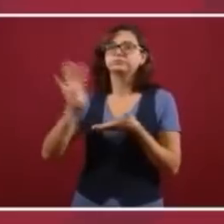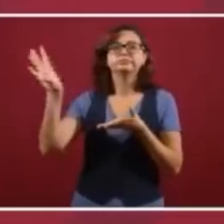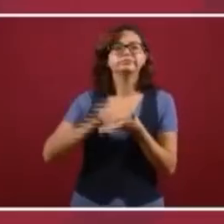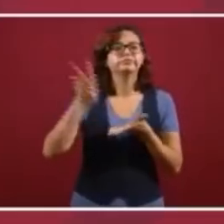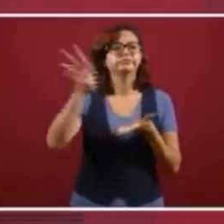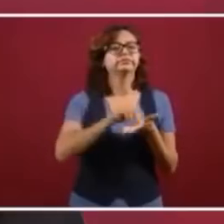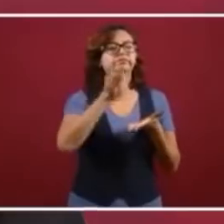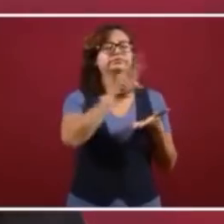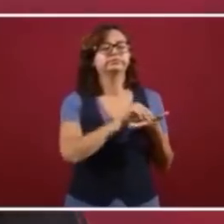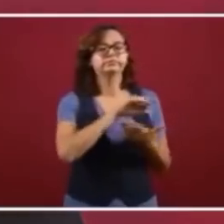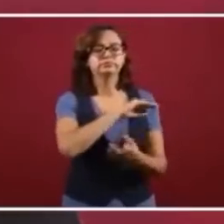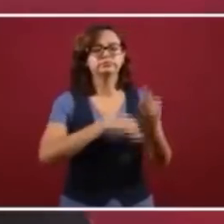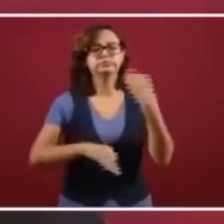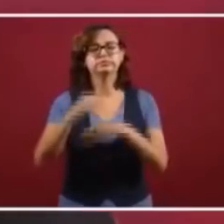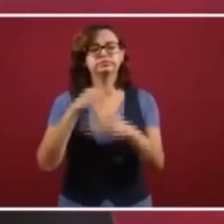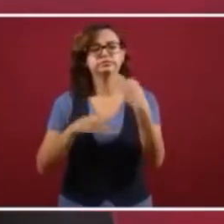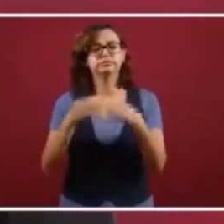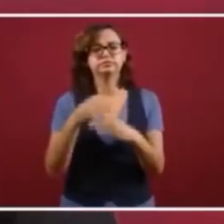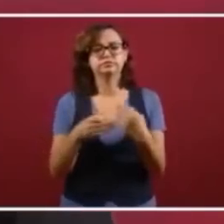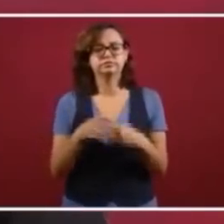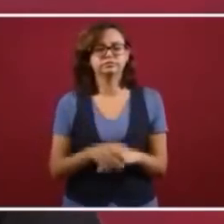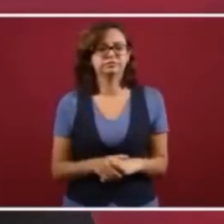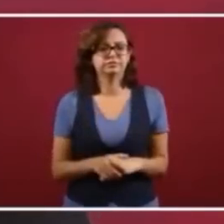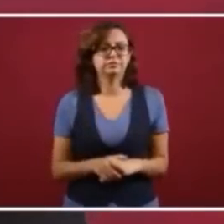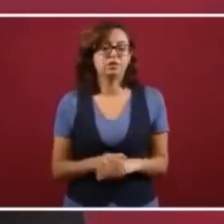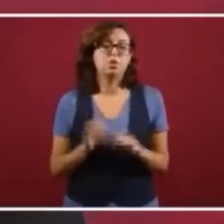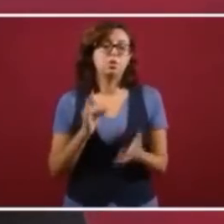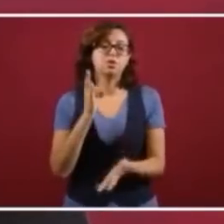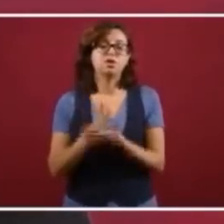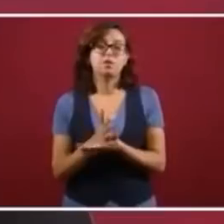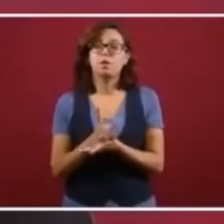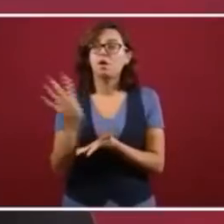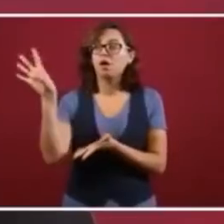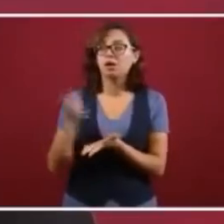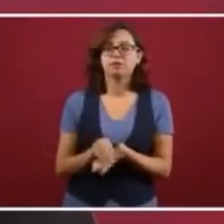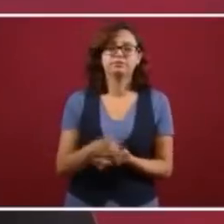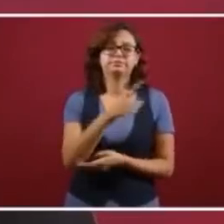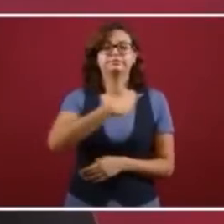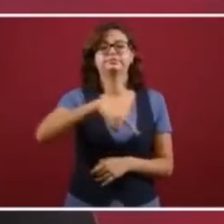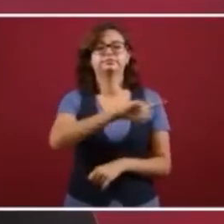modelos, todo lo que les convenía